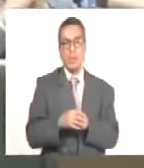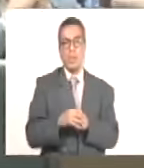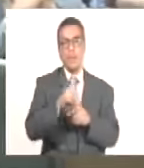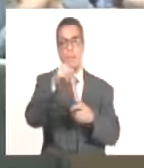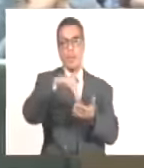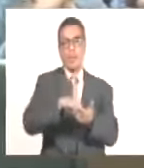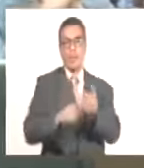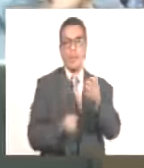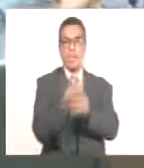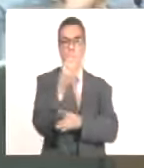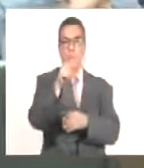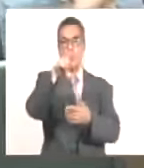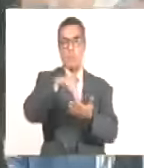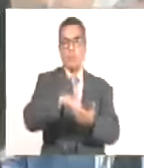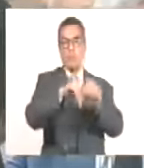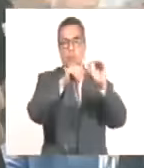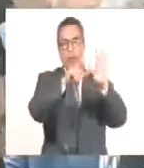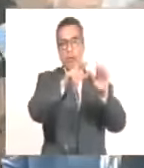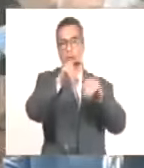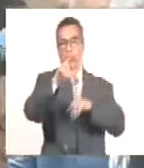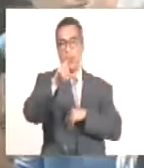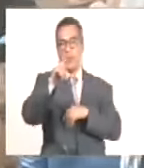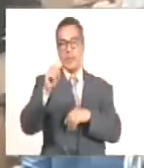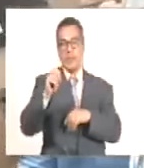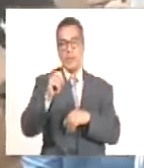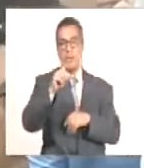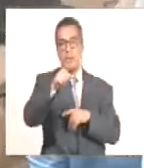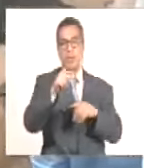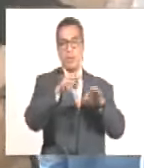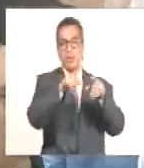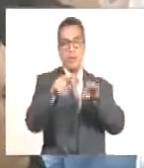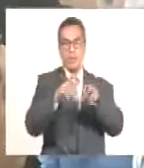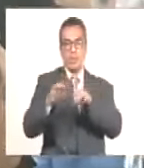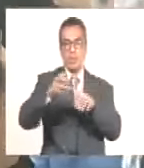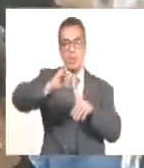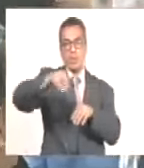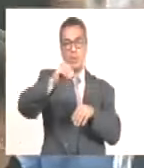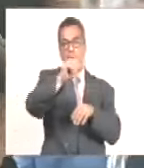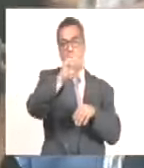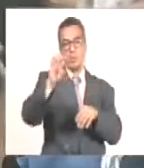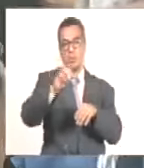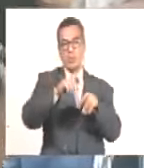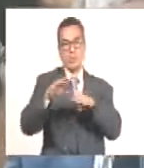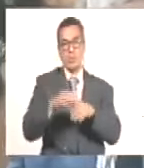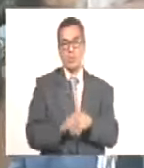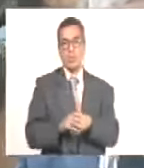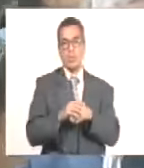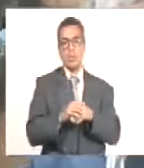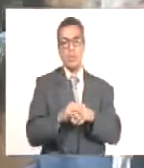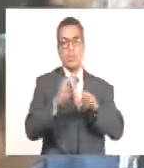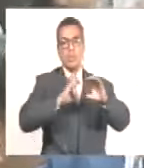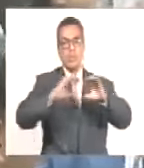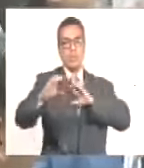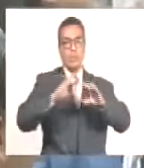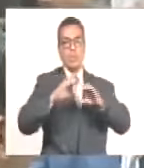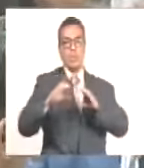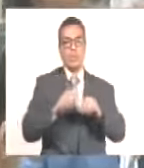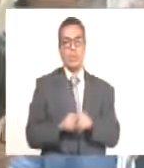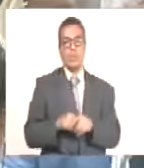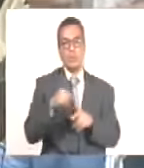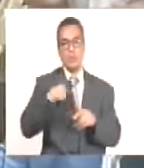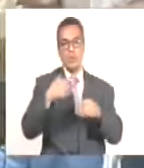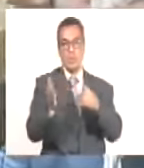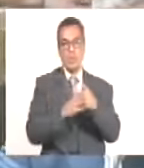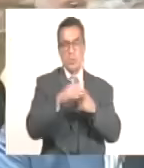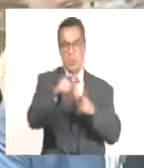año de mayo de 1820 le dirige a su secretario José Tomás Revenga una comunicación con la cual voy a